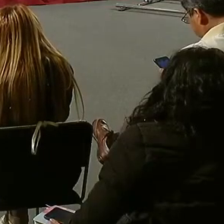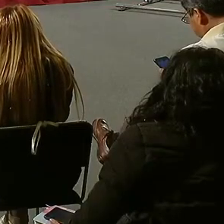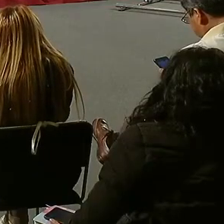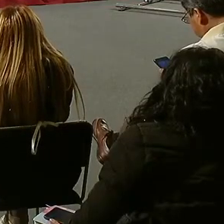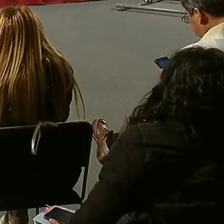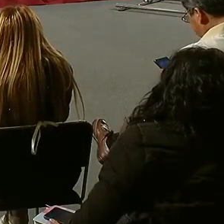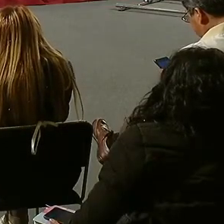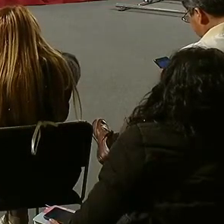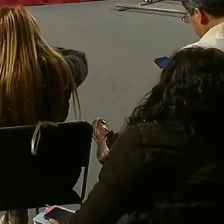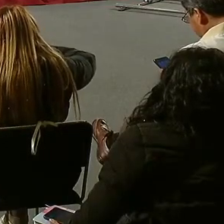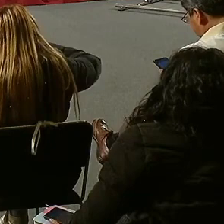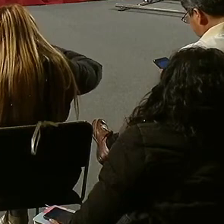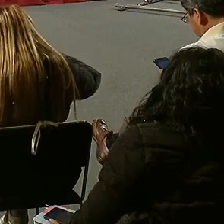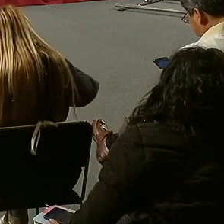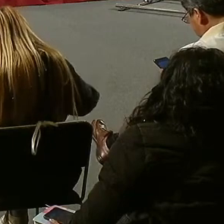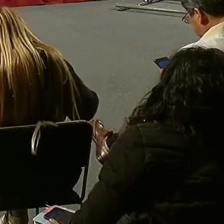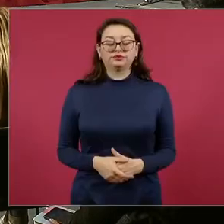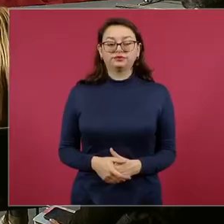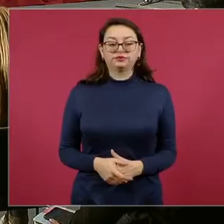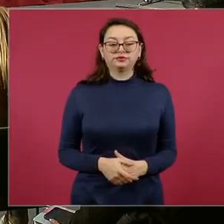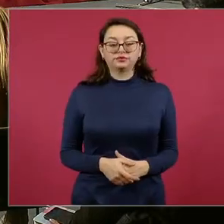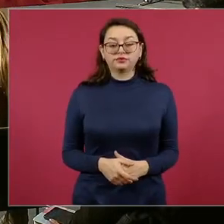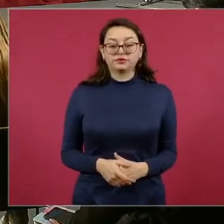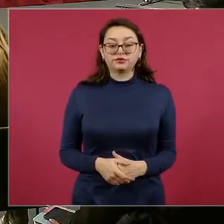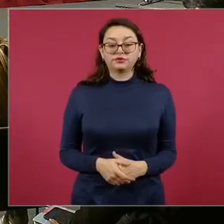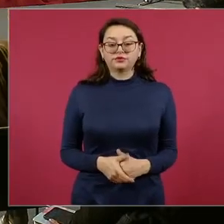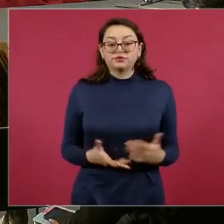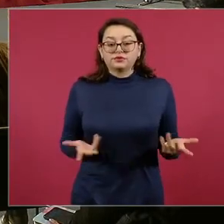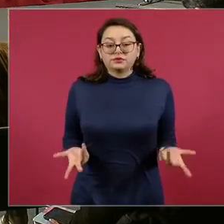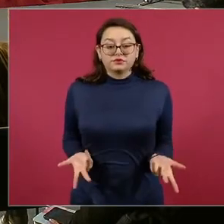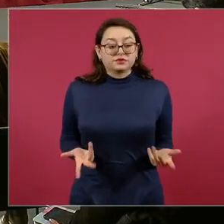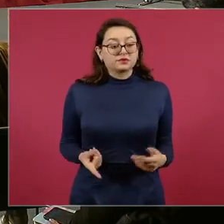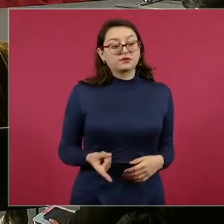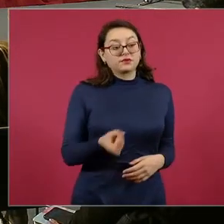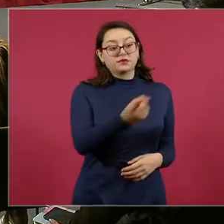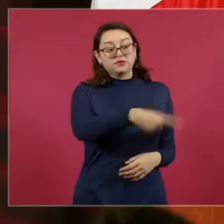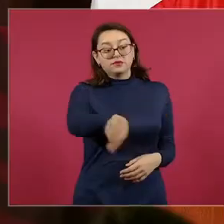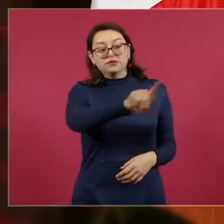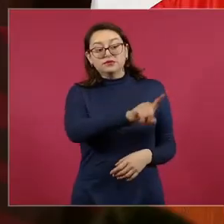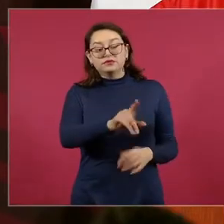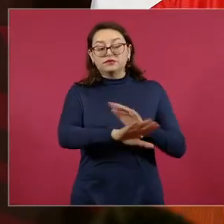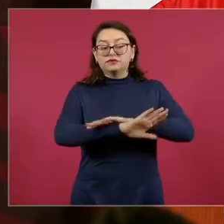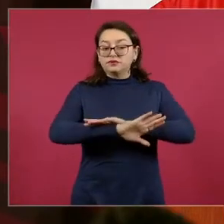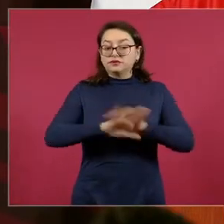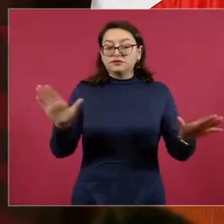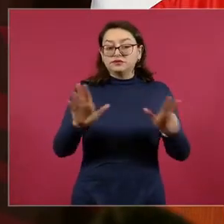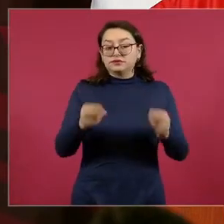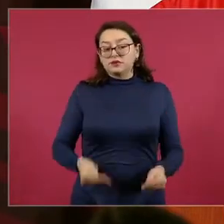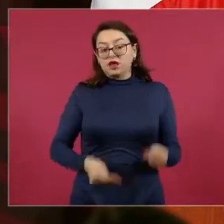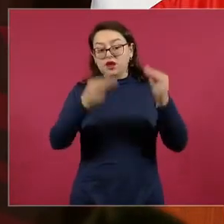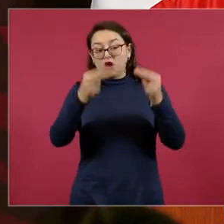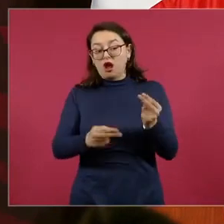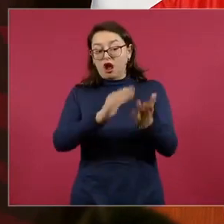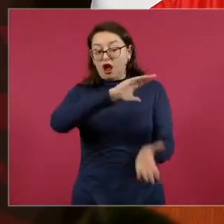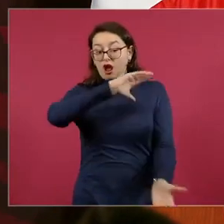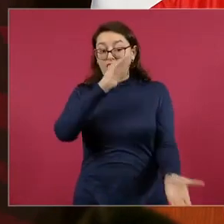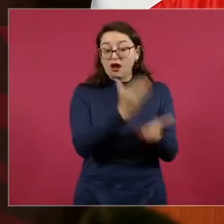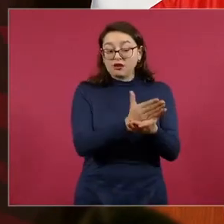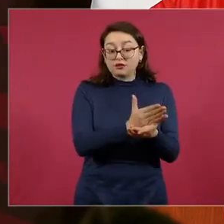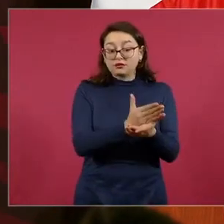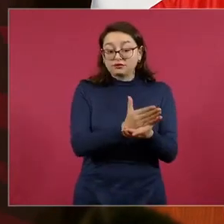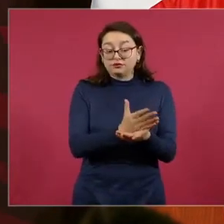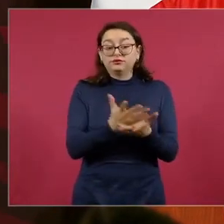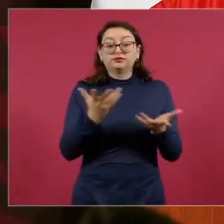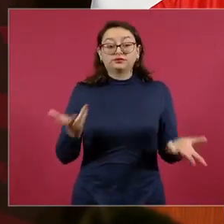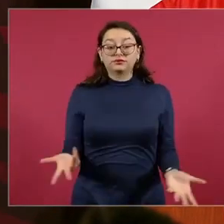con el eufemismo de hacer negocios con el gobierno. Como ya no pueden hacer eso, y ahora